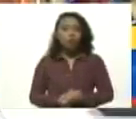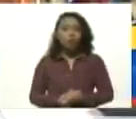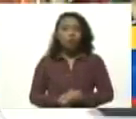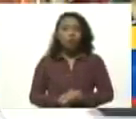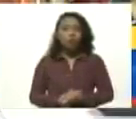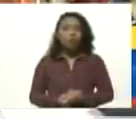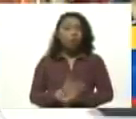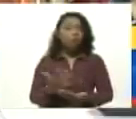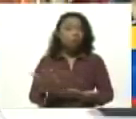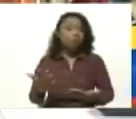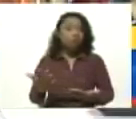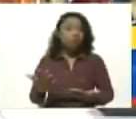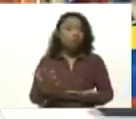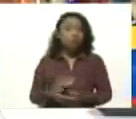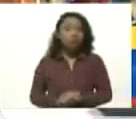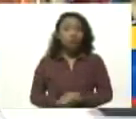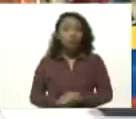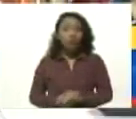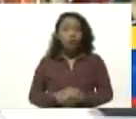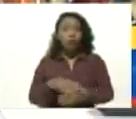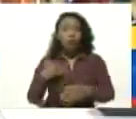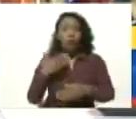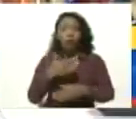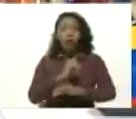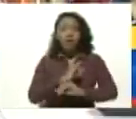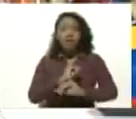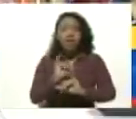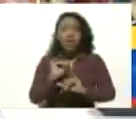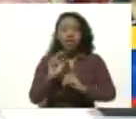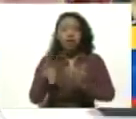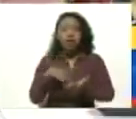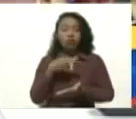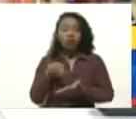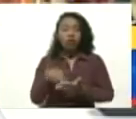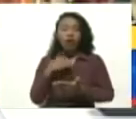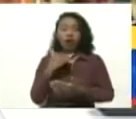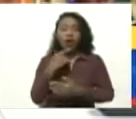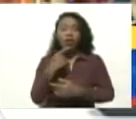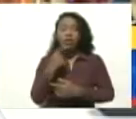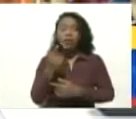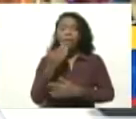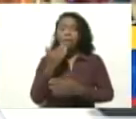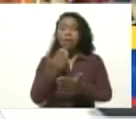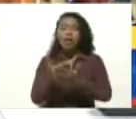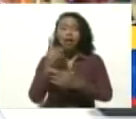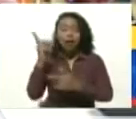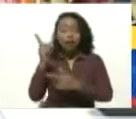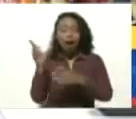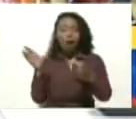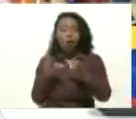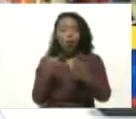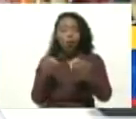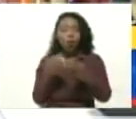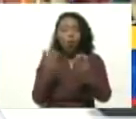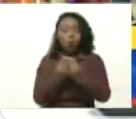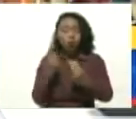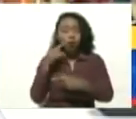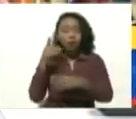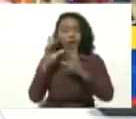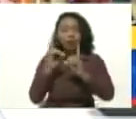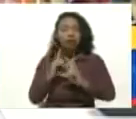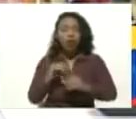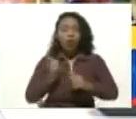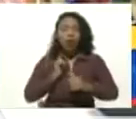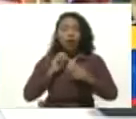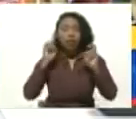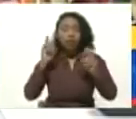Y cuando se agotaran las instancias nacionales, alguien apela al tribunal conjunto y el tribunal decide cualquier